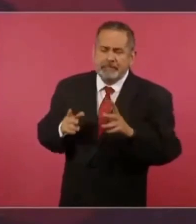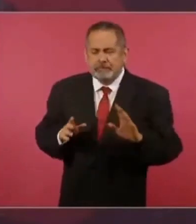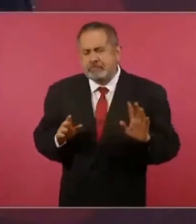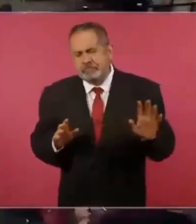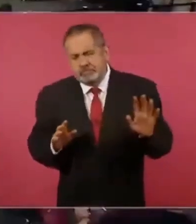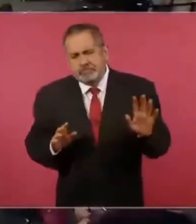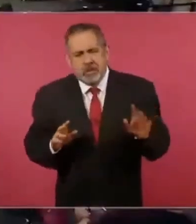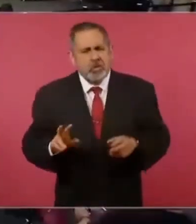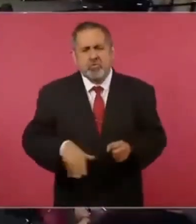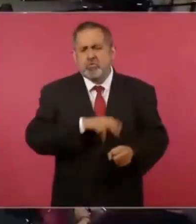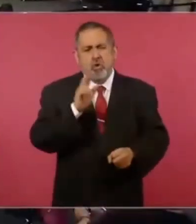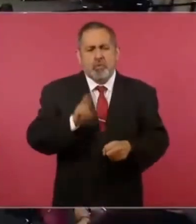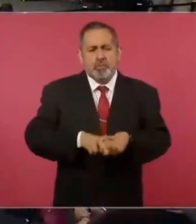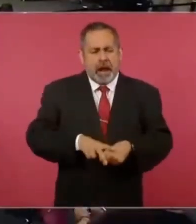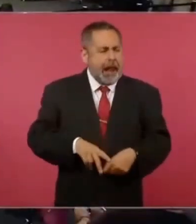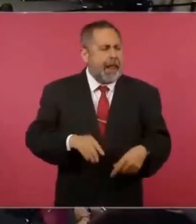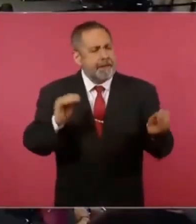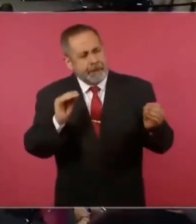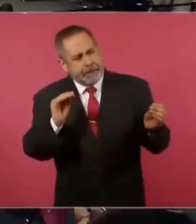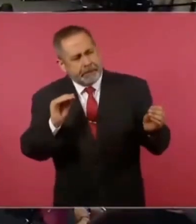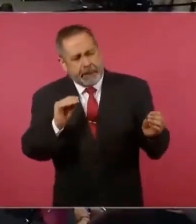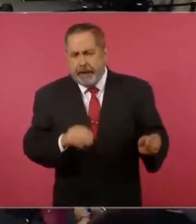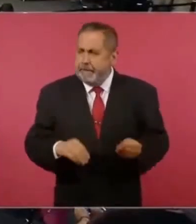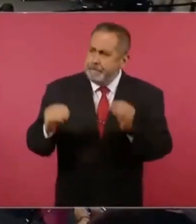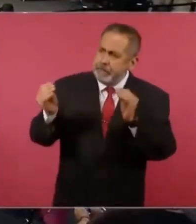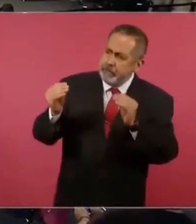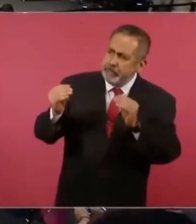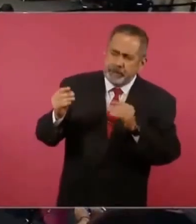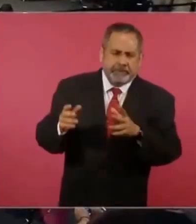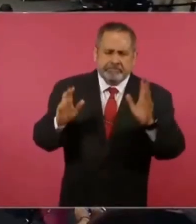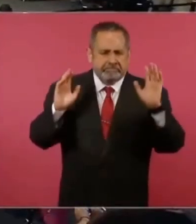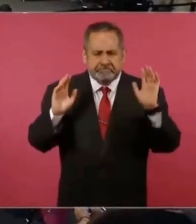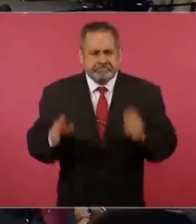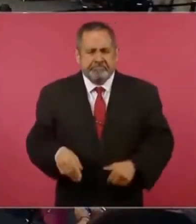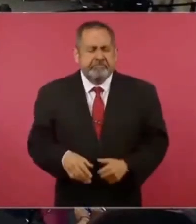pues eso es normal. Y